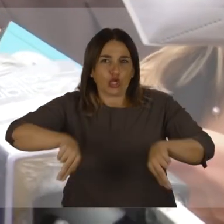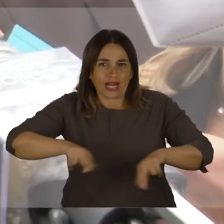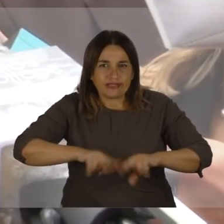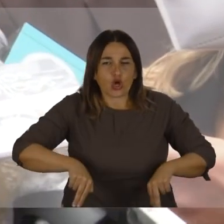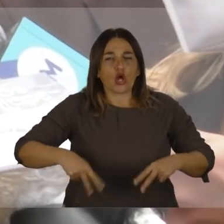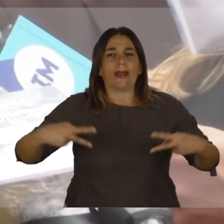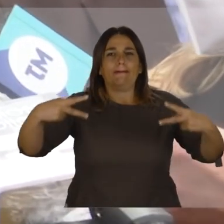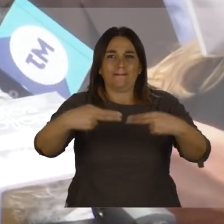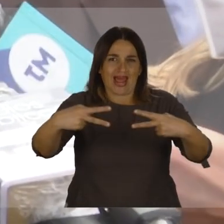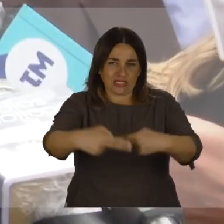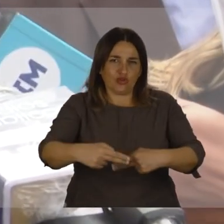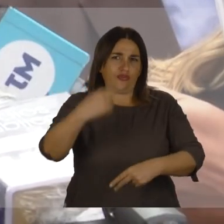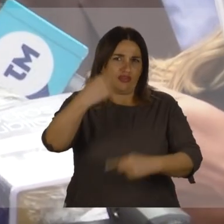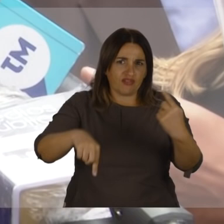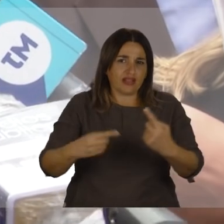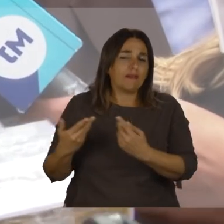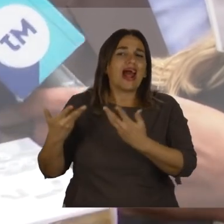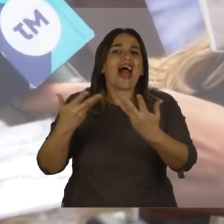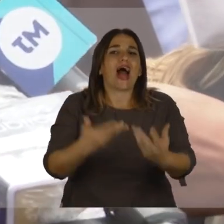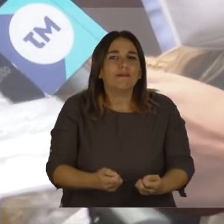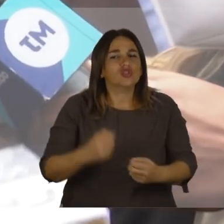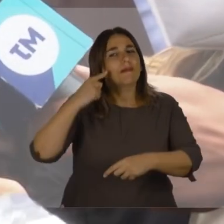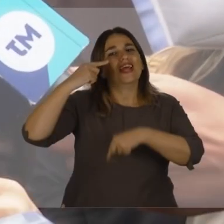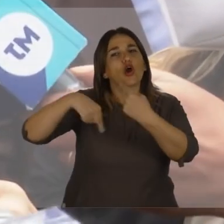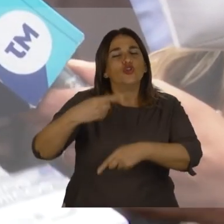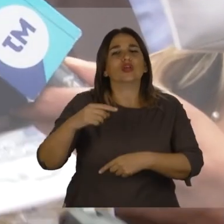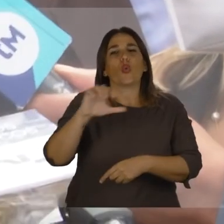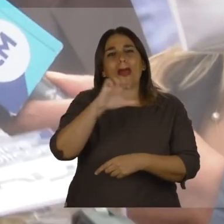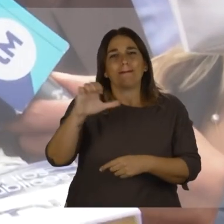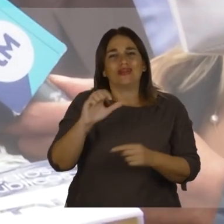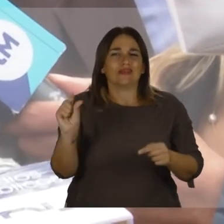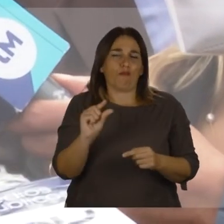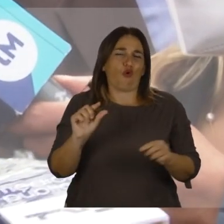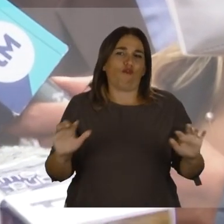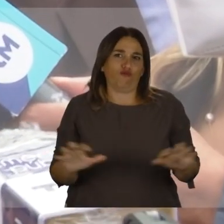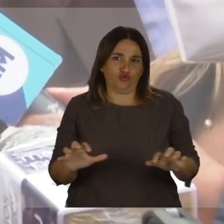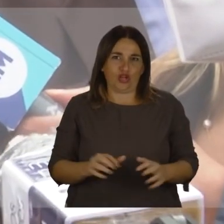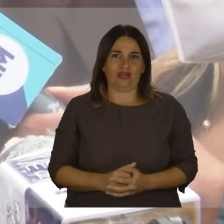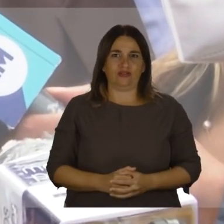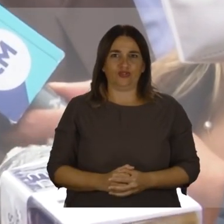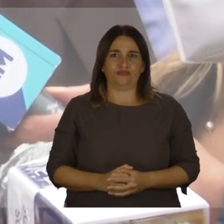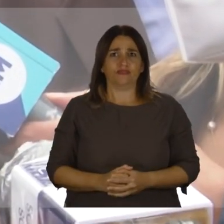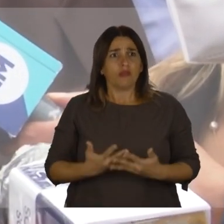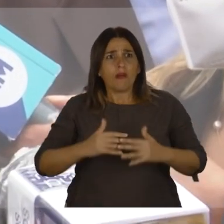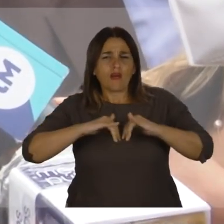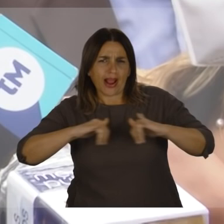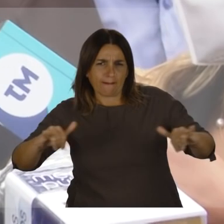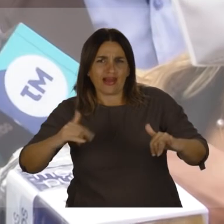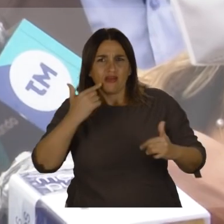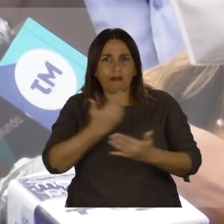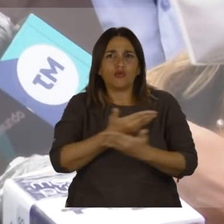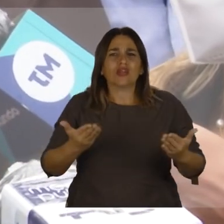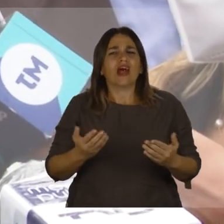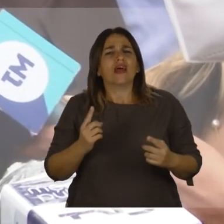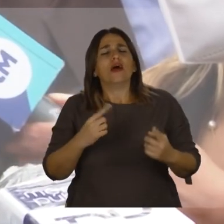hay exoneraciones, hay plazos, hay muchísimas cosas para apoyar justamente para que subsistan esas empresas que han sido tan golpeadas. Vamos a hacer una